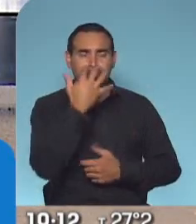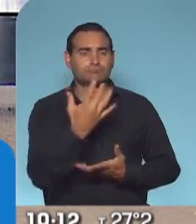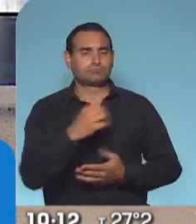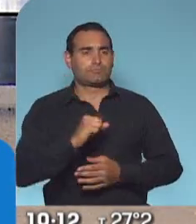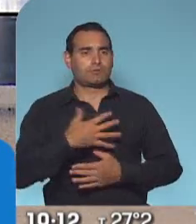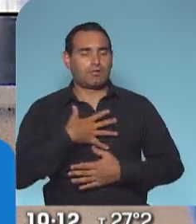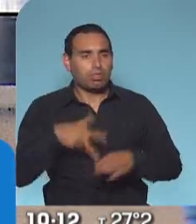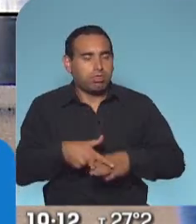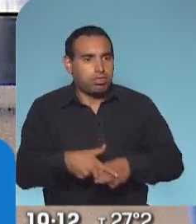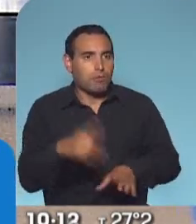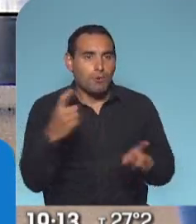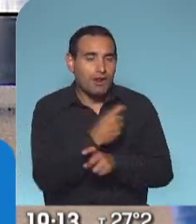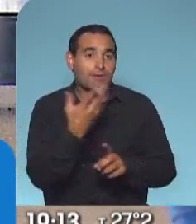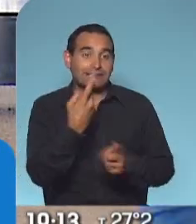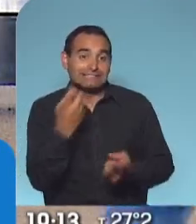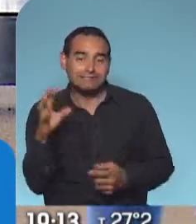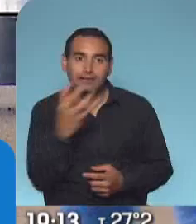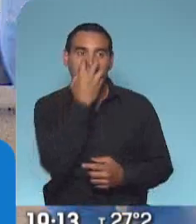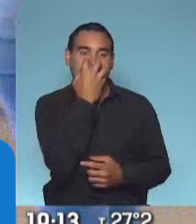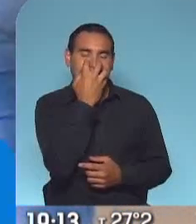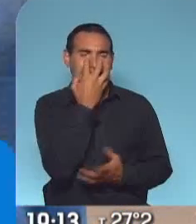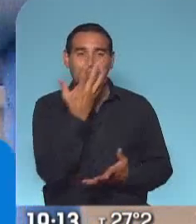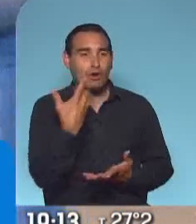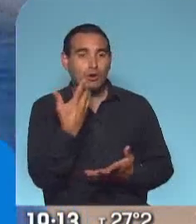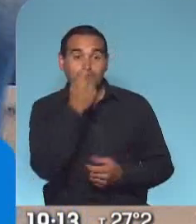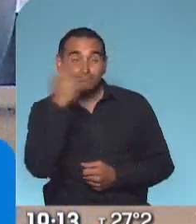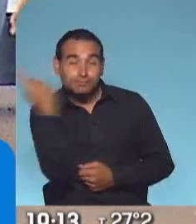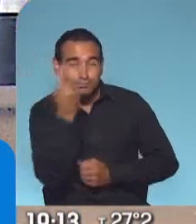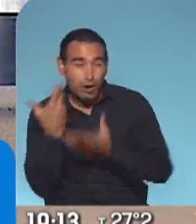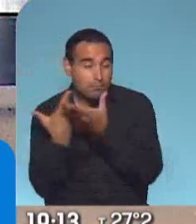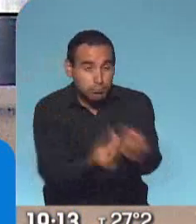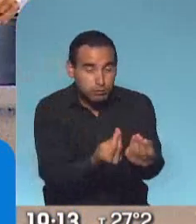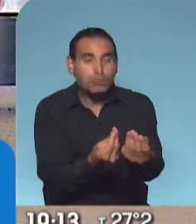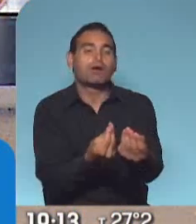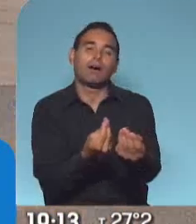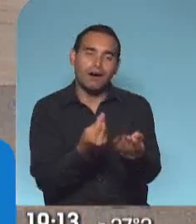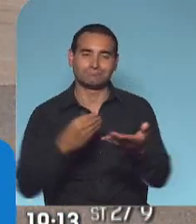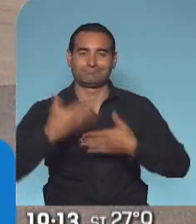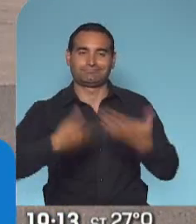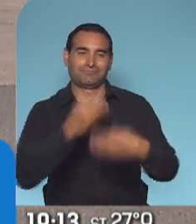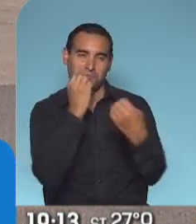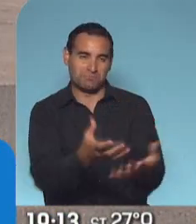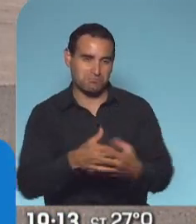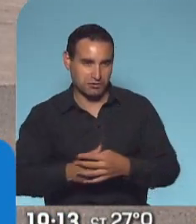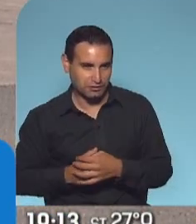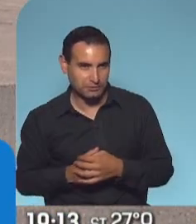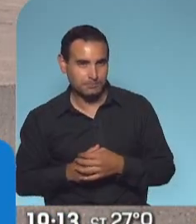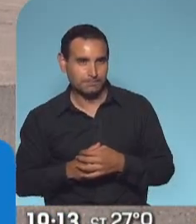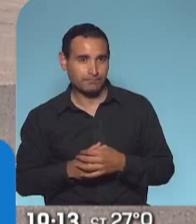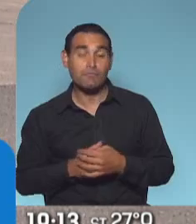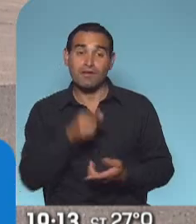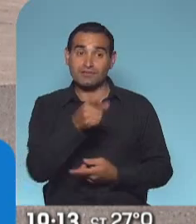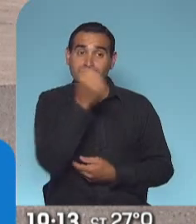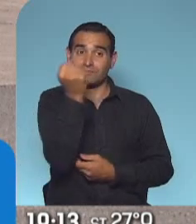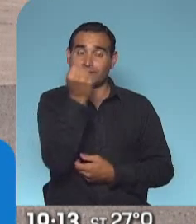tendrá requerimiento de oxígeno, pero el apoyo rápido de esos pacientes hace a la evolución de ese paciente. Eso es lo que tenemos que